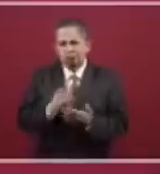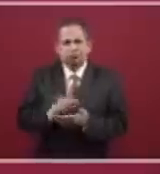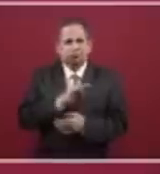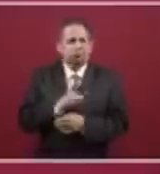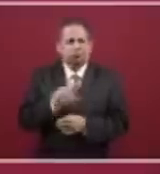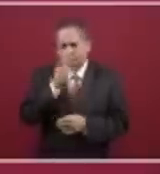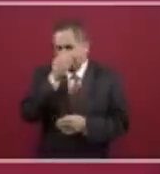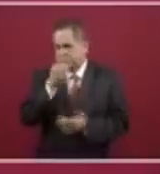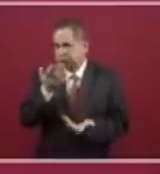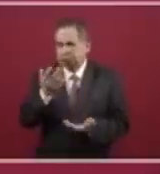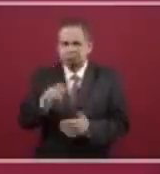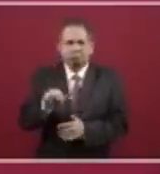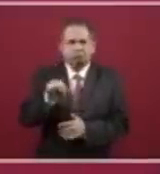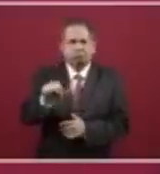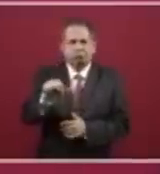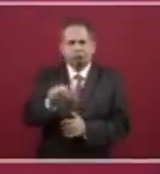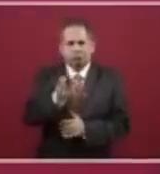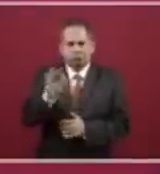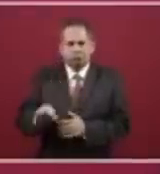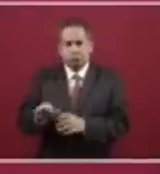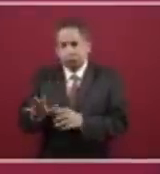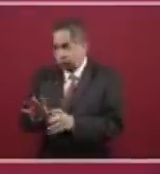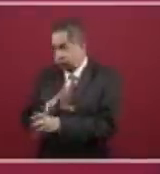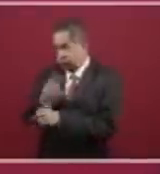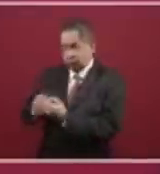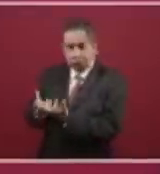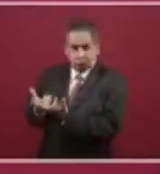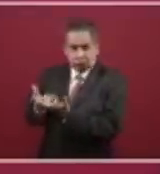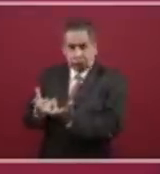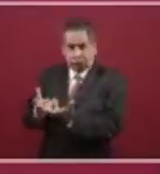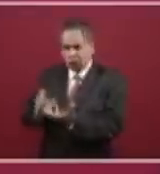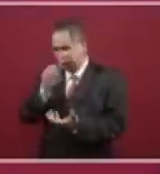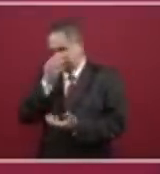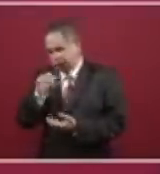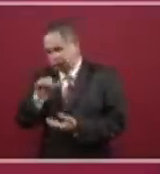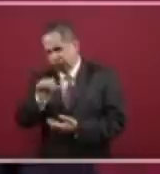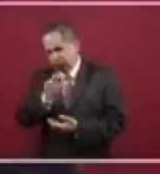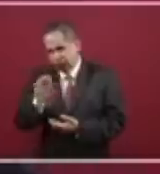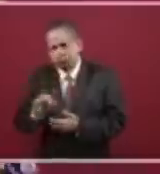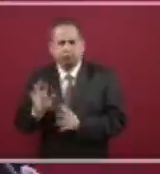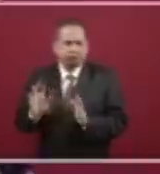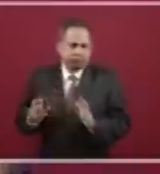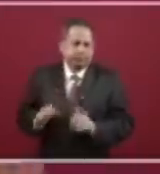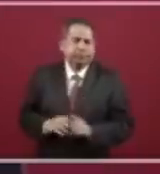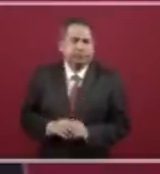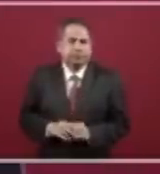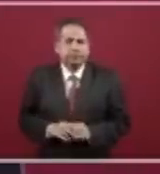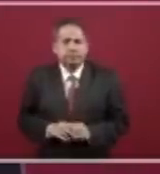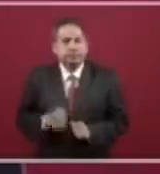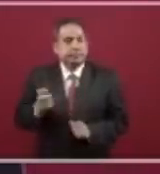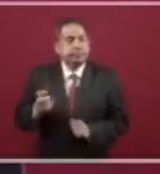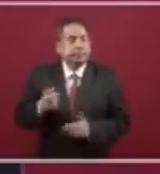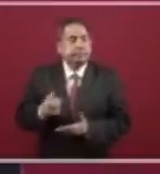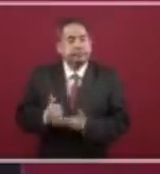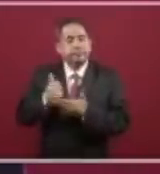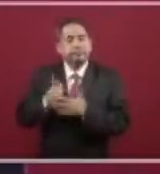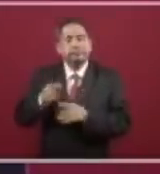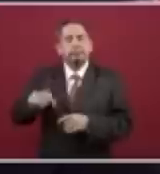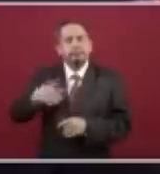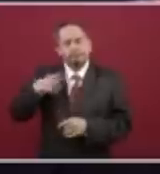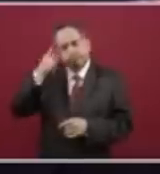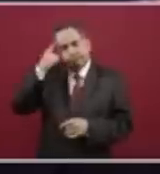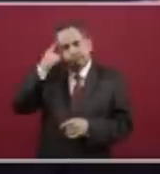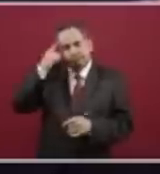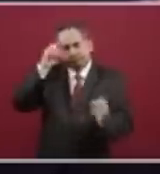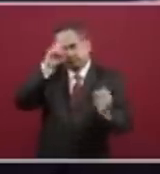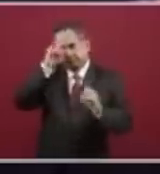16 por ciento del total de emigrantes entonces esto ayuda mucho a ubicar